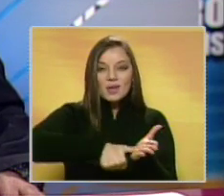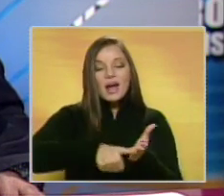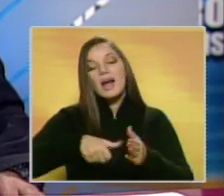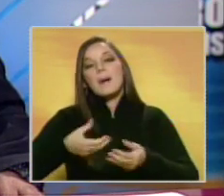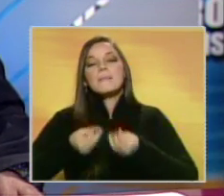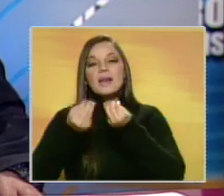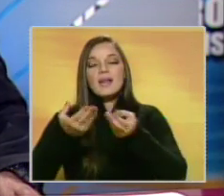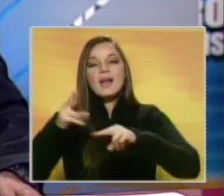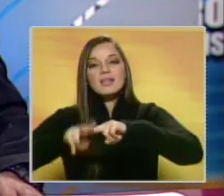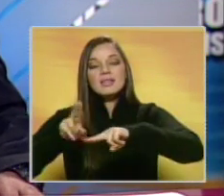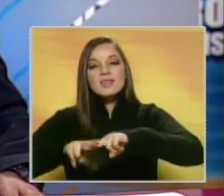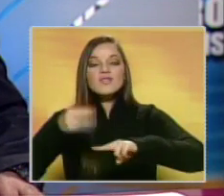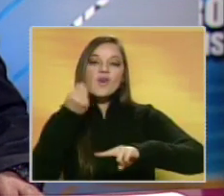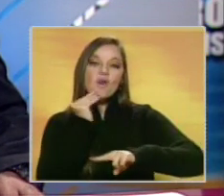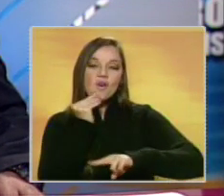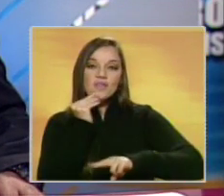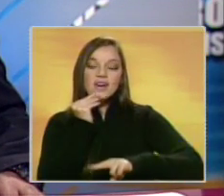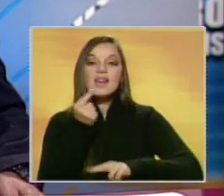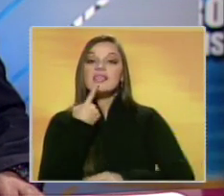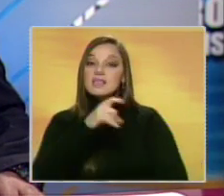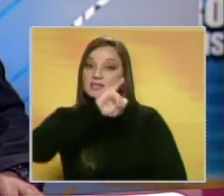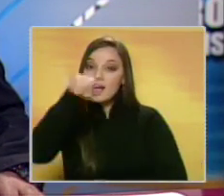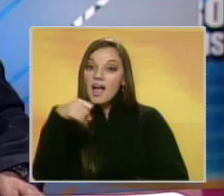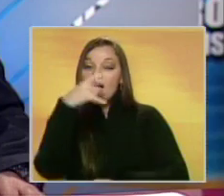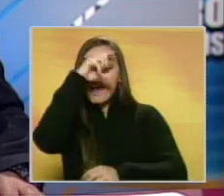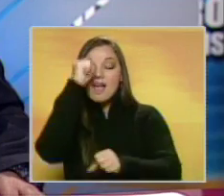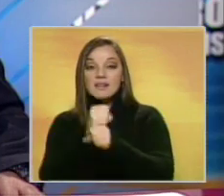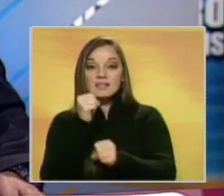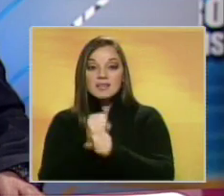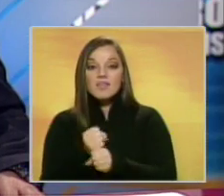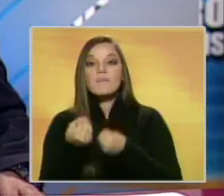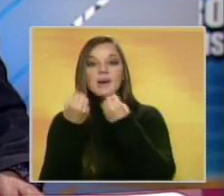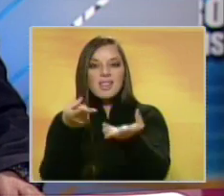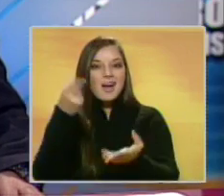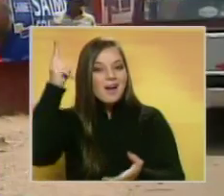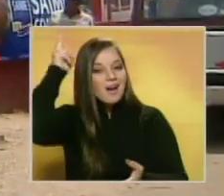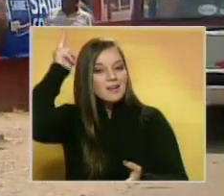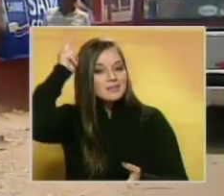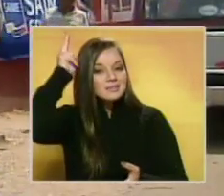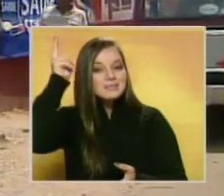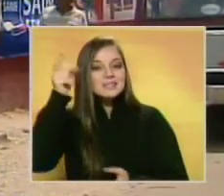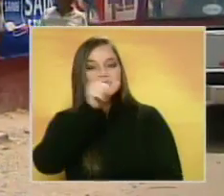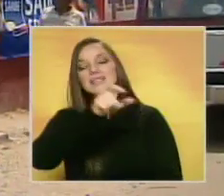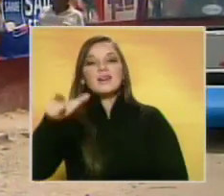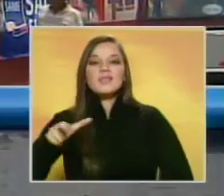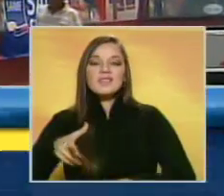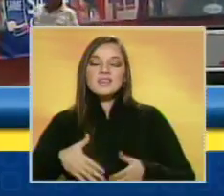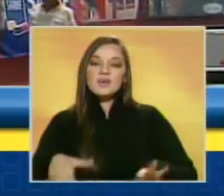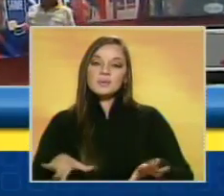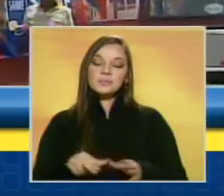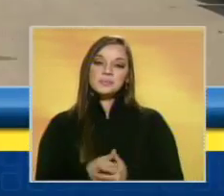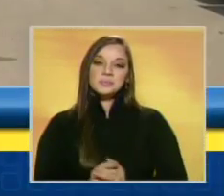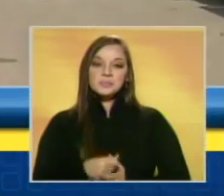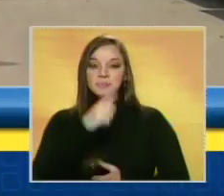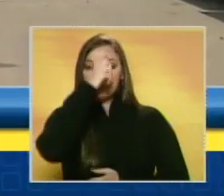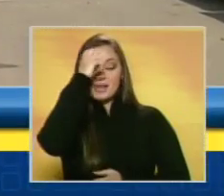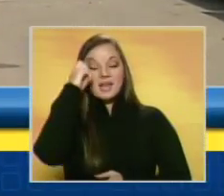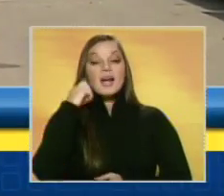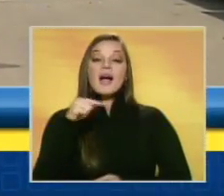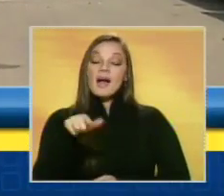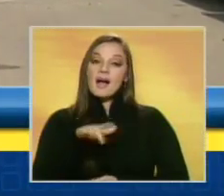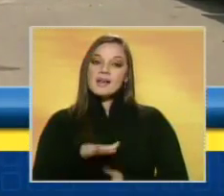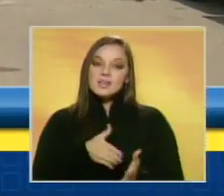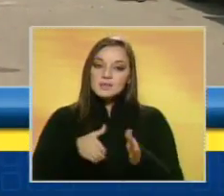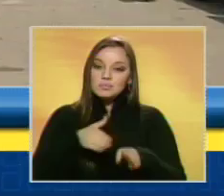adolescentes. José Leonardo Nava nos dice que la jornada fue dirigida a la población indígena de la entidad. En la base de misiones etnia guajira de la